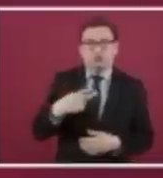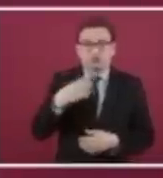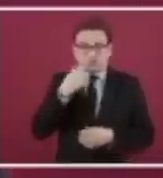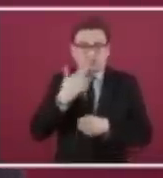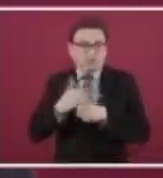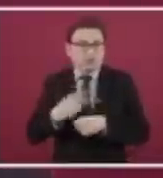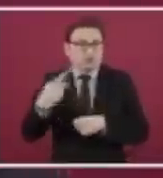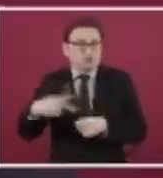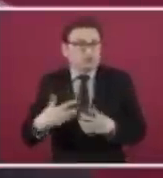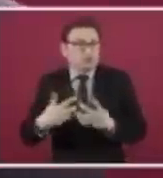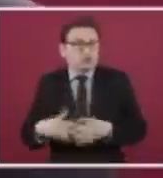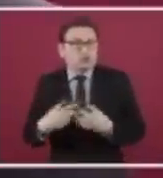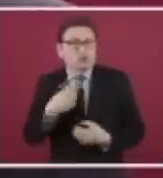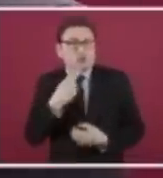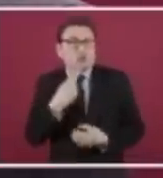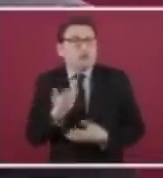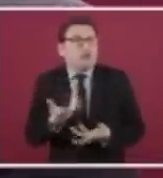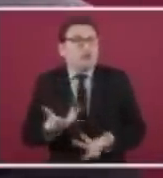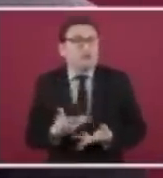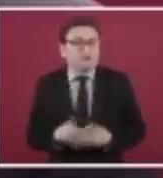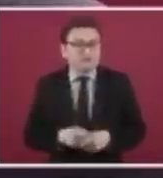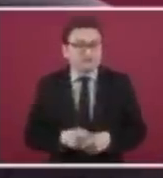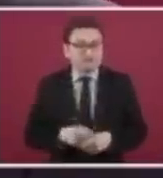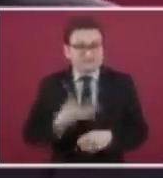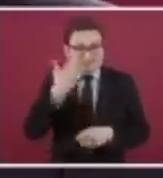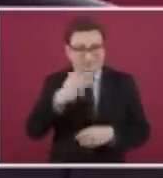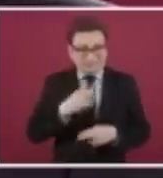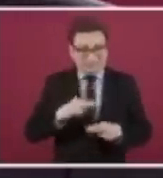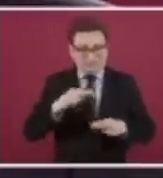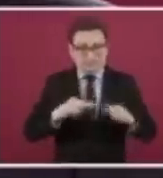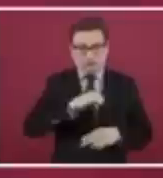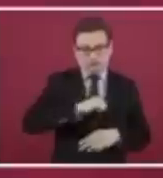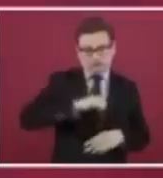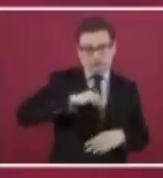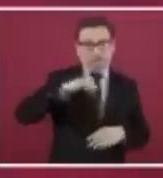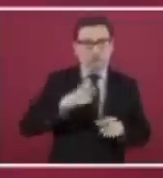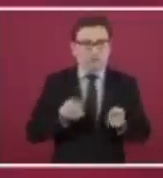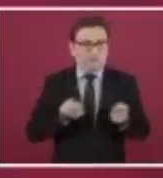principal el controlar la inflación,